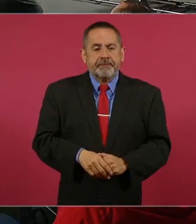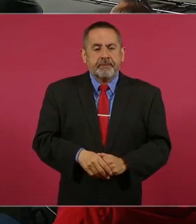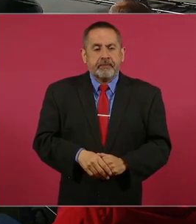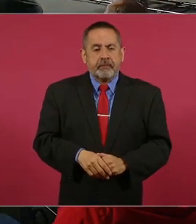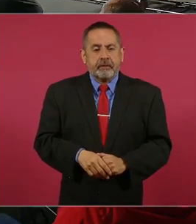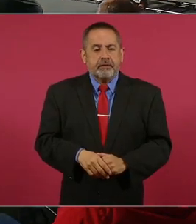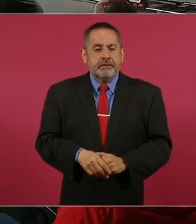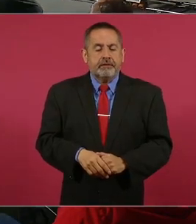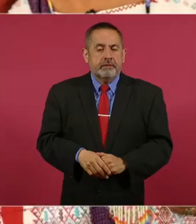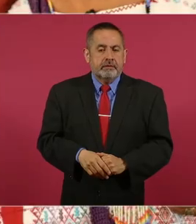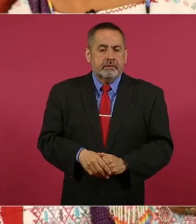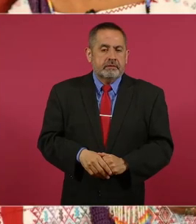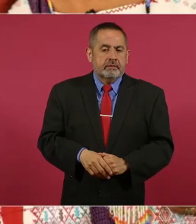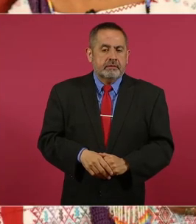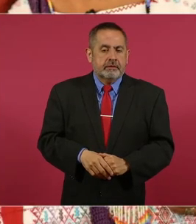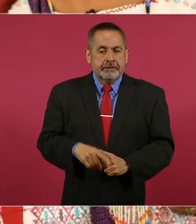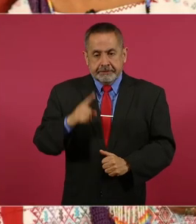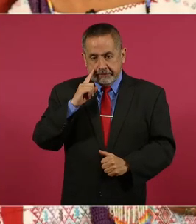Incluso